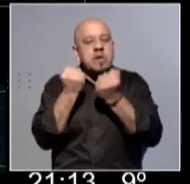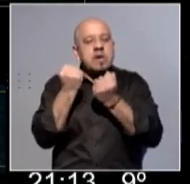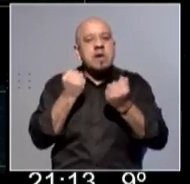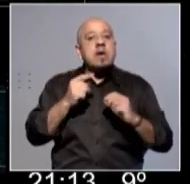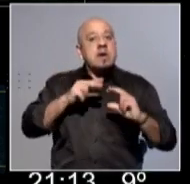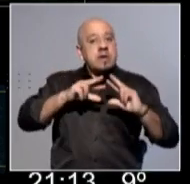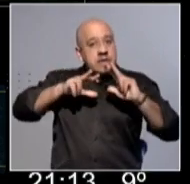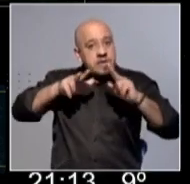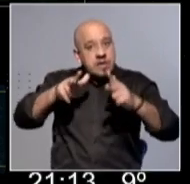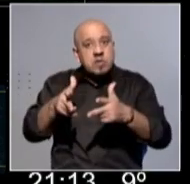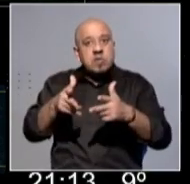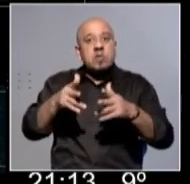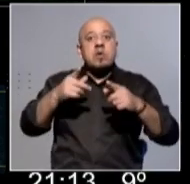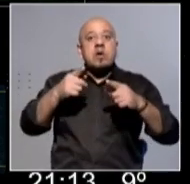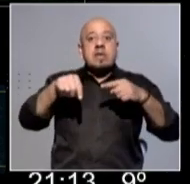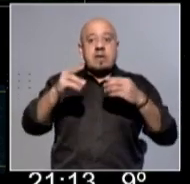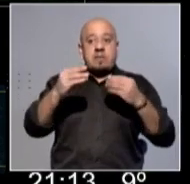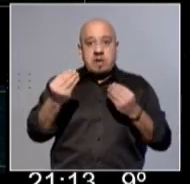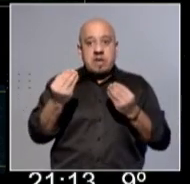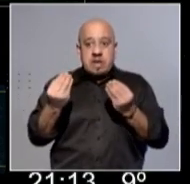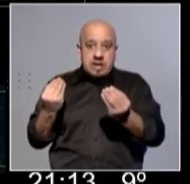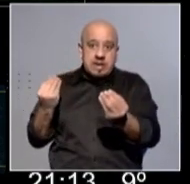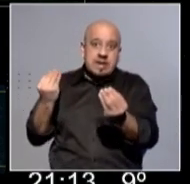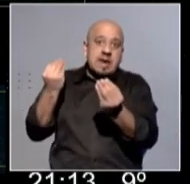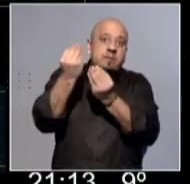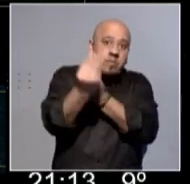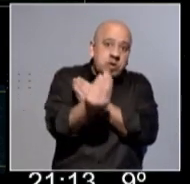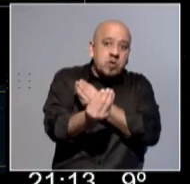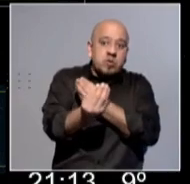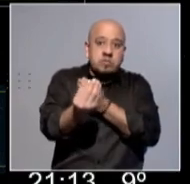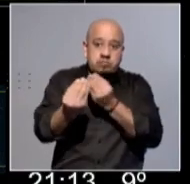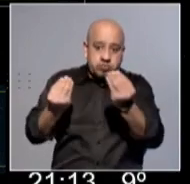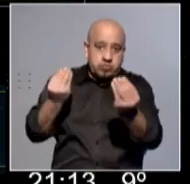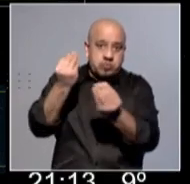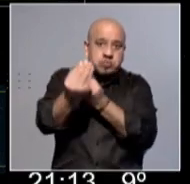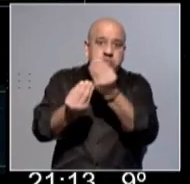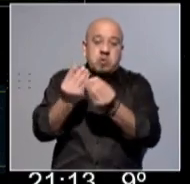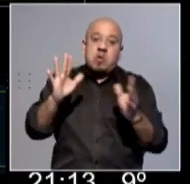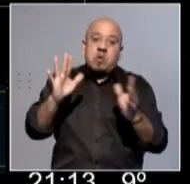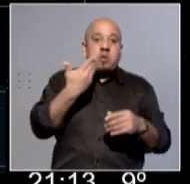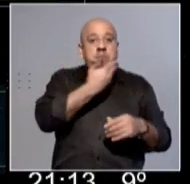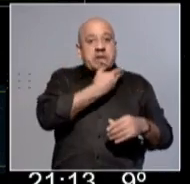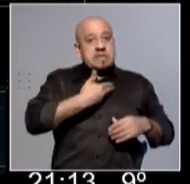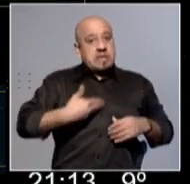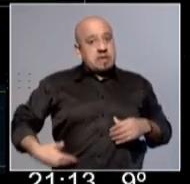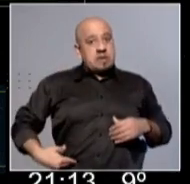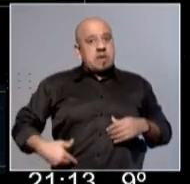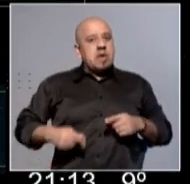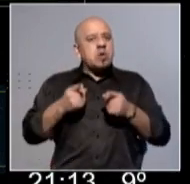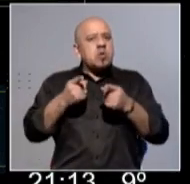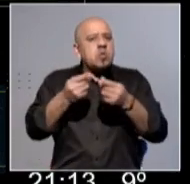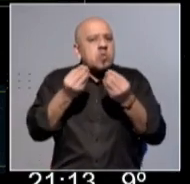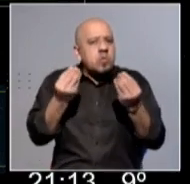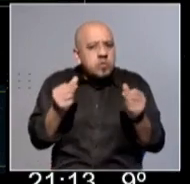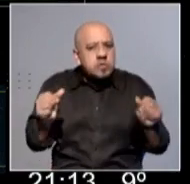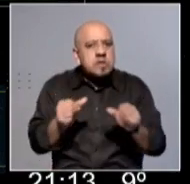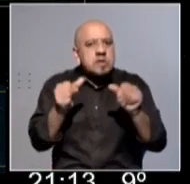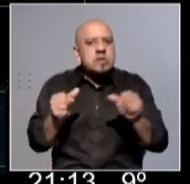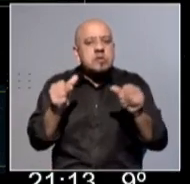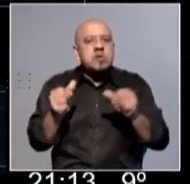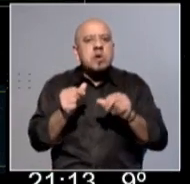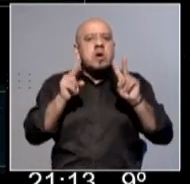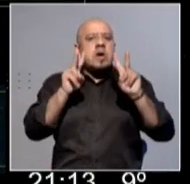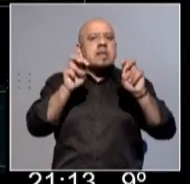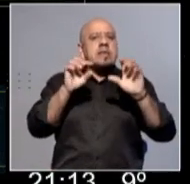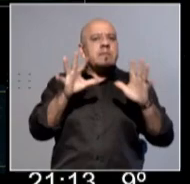garantizando el traspaso del mandato constitucional de un partido político a otro. ¿Cómo se logró eso? ¿Cómo se logró juntar el poder